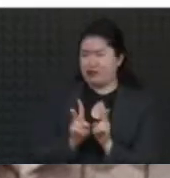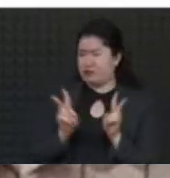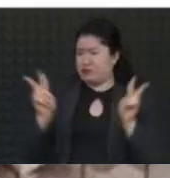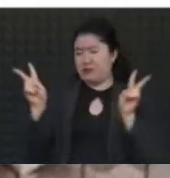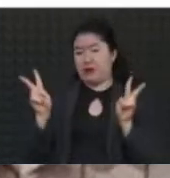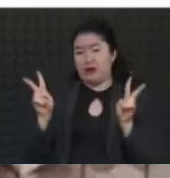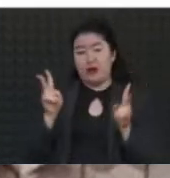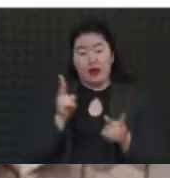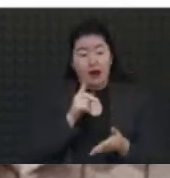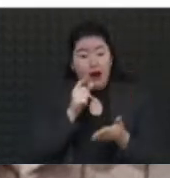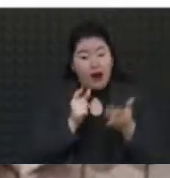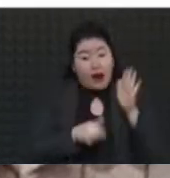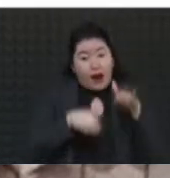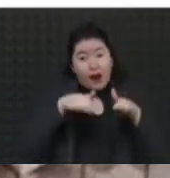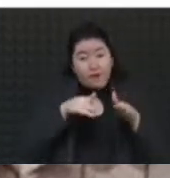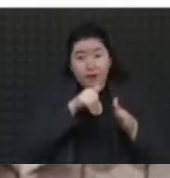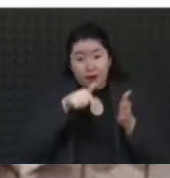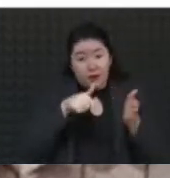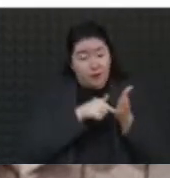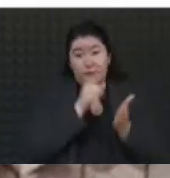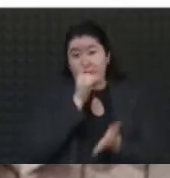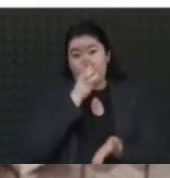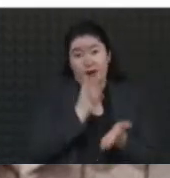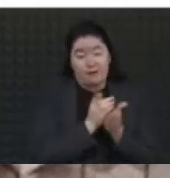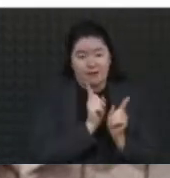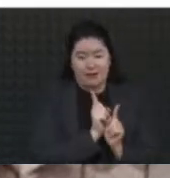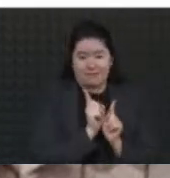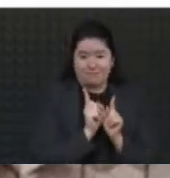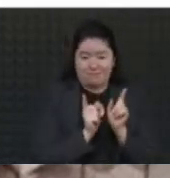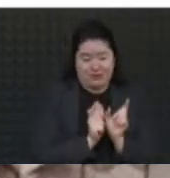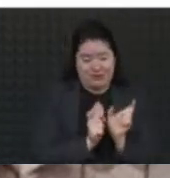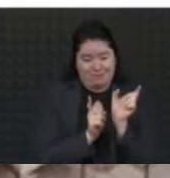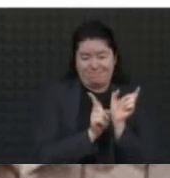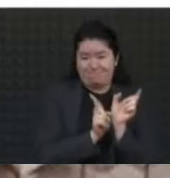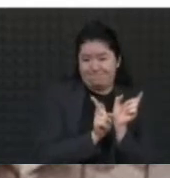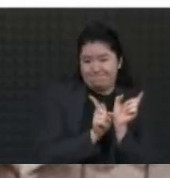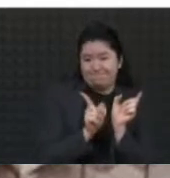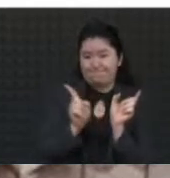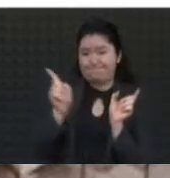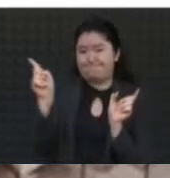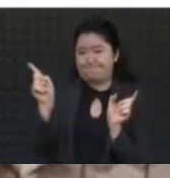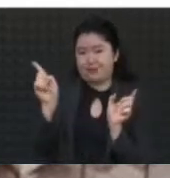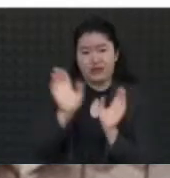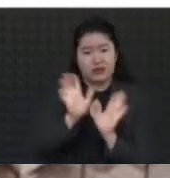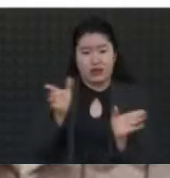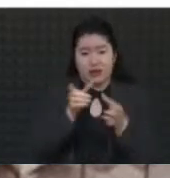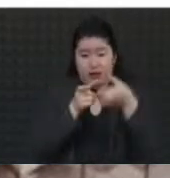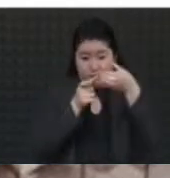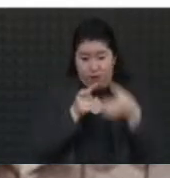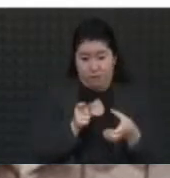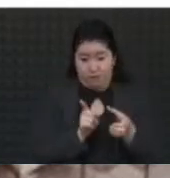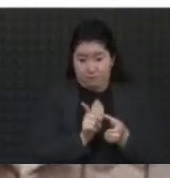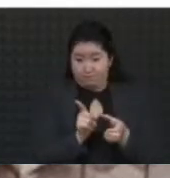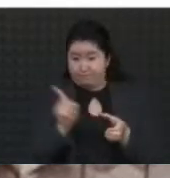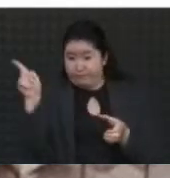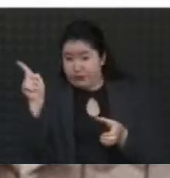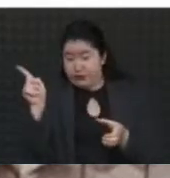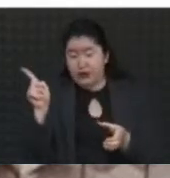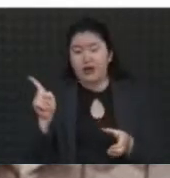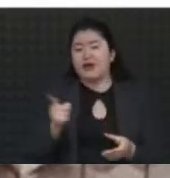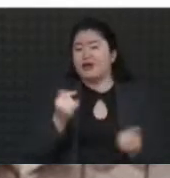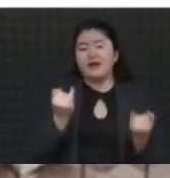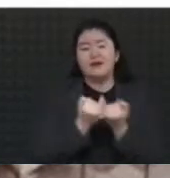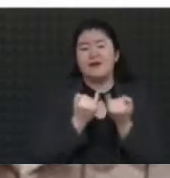solo puntal y entonces ahí se ven unos reforzamientos de unas traves un poco más peraltadas que el